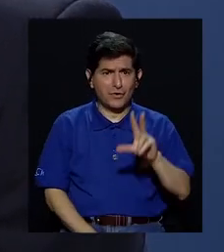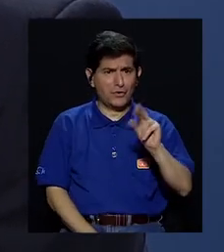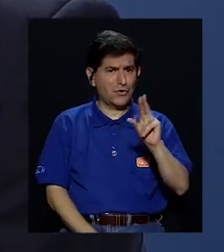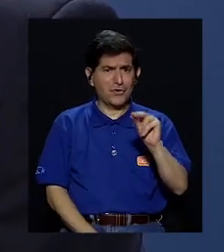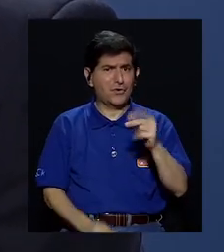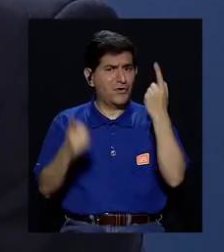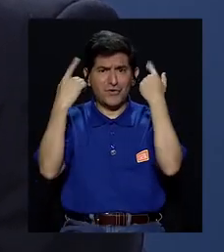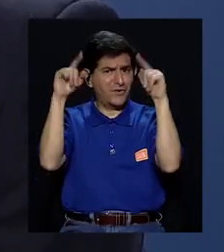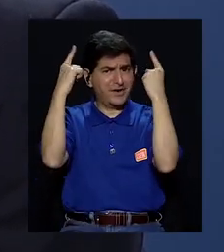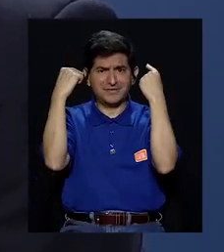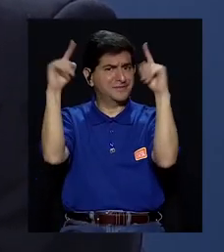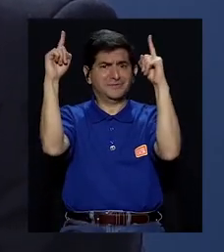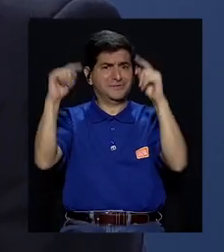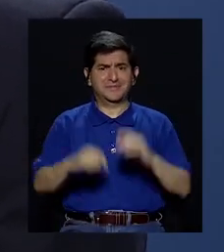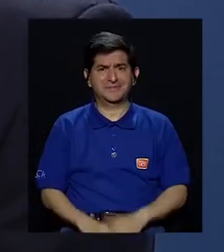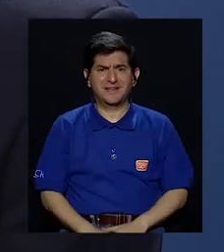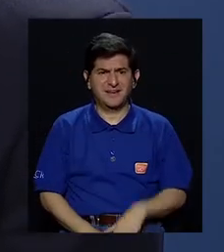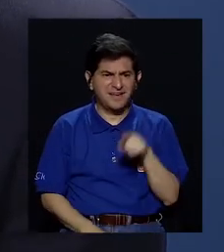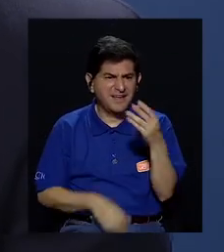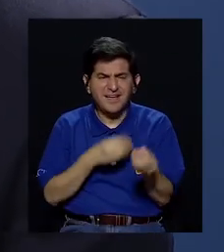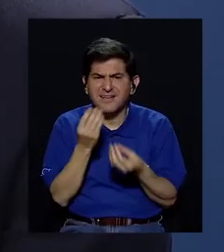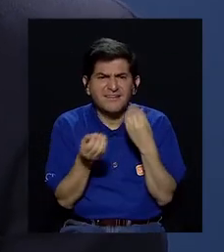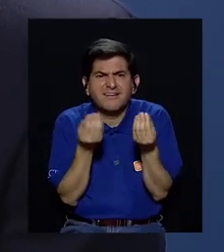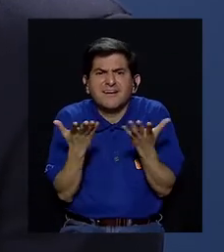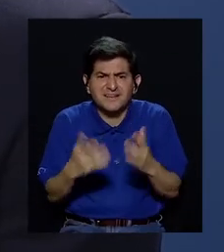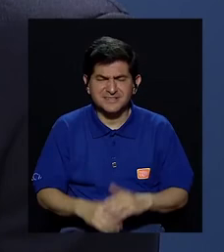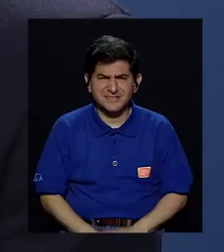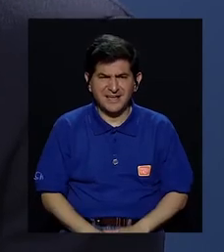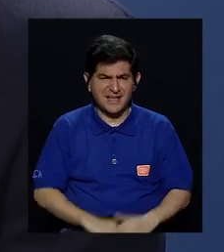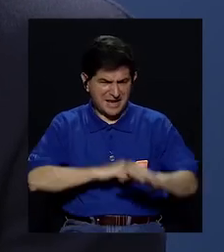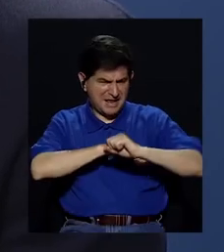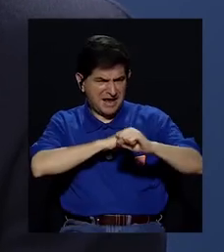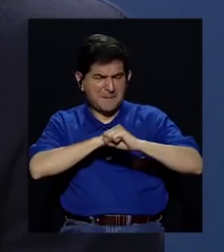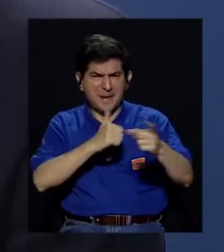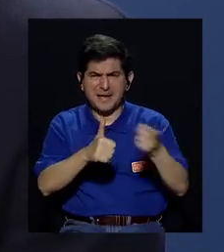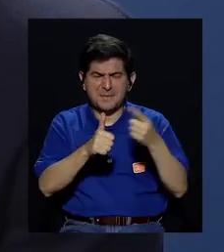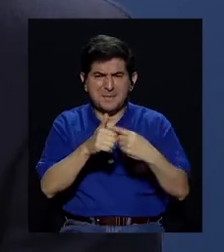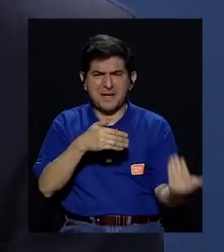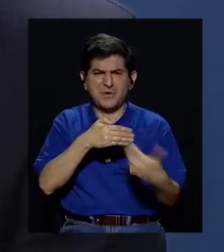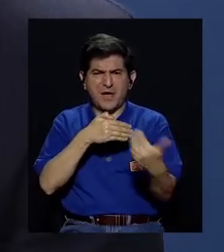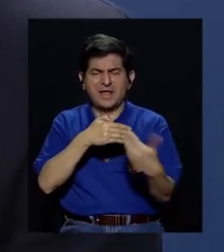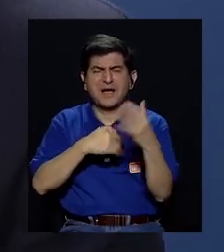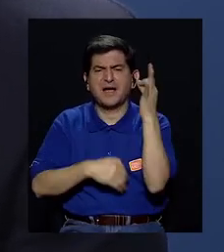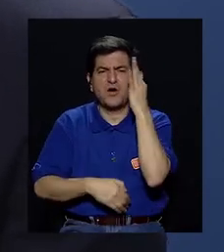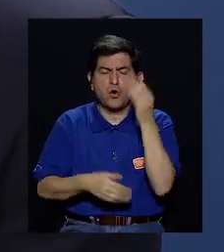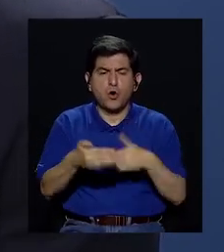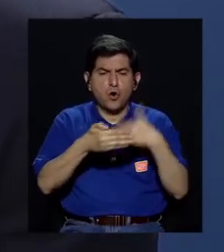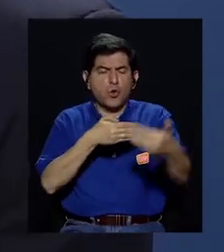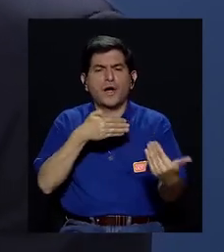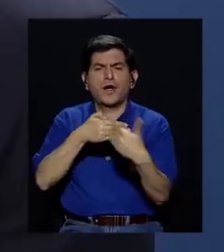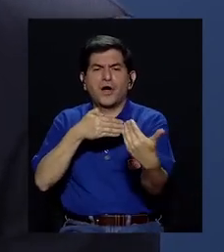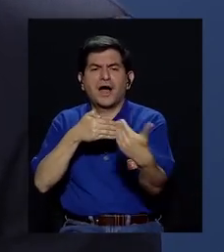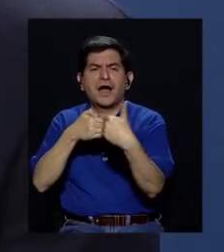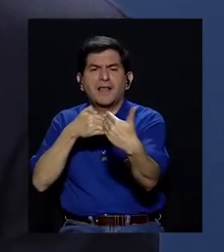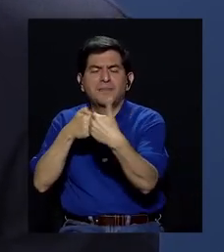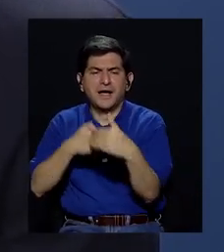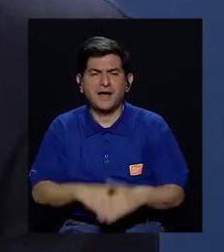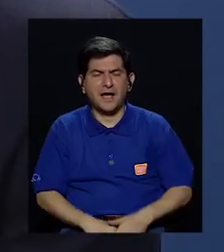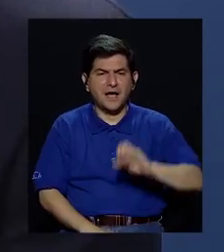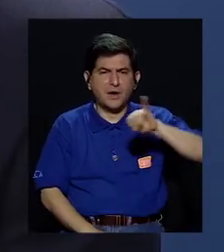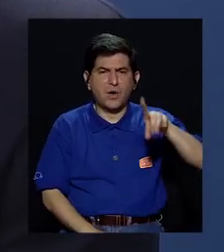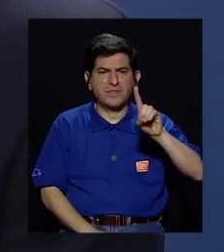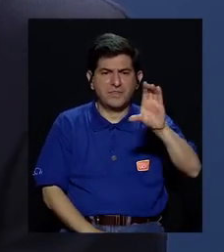sido nada para nada efectiva porque lo que ha hecho que en este caso es la campaña ha sido primero atacar a figueres después atacar a